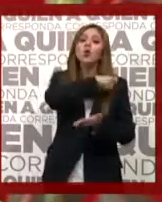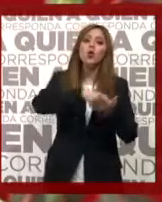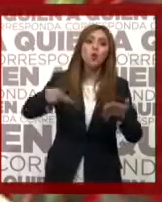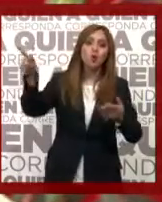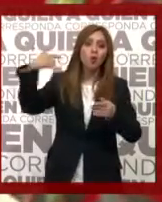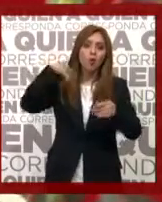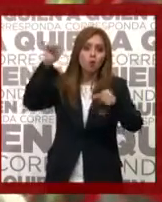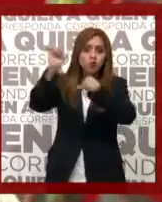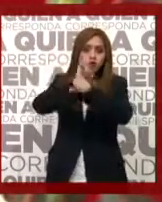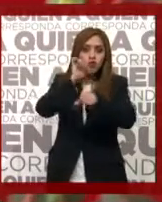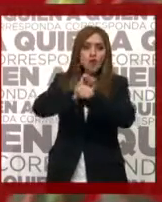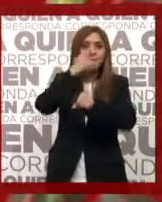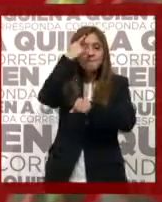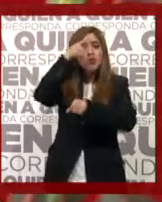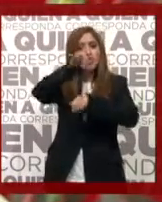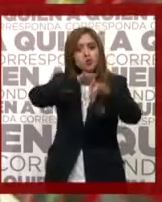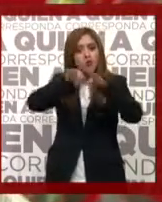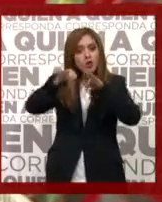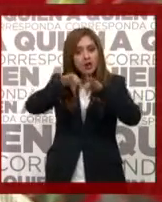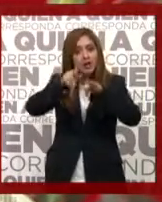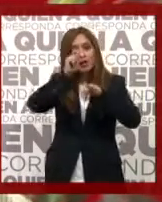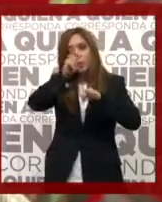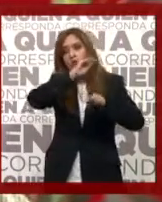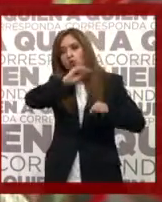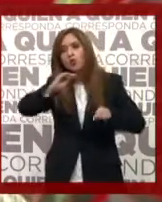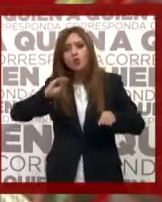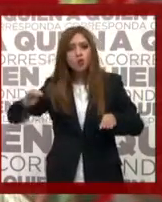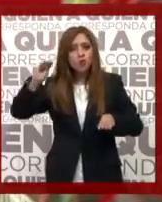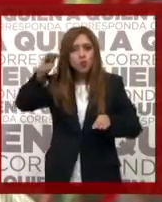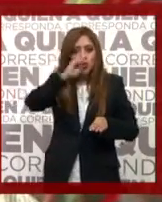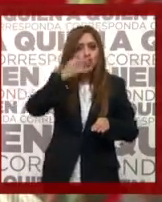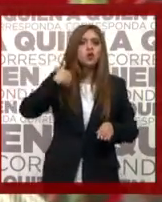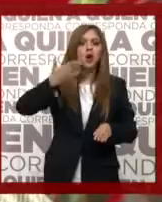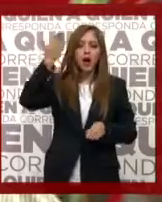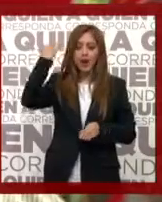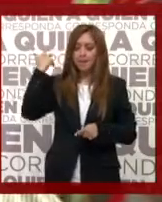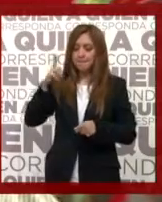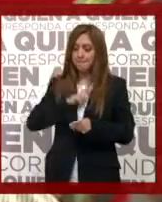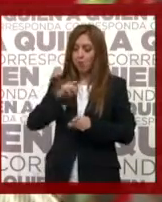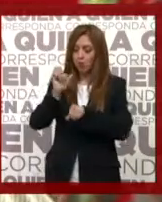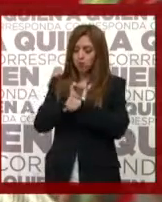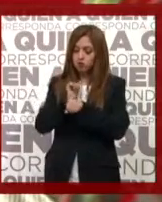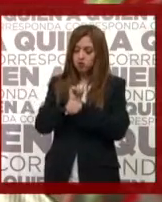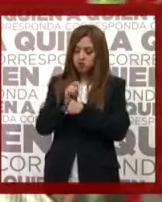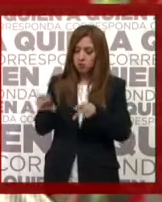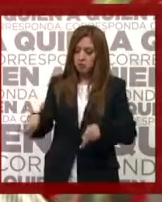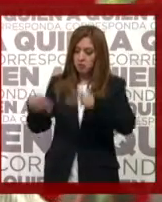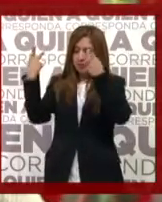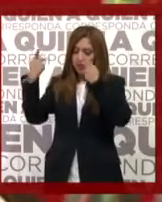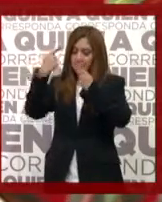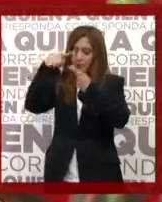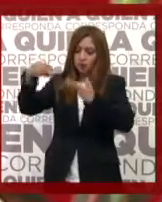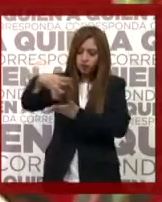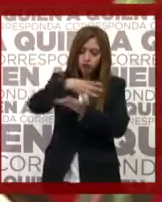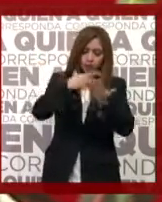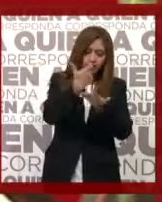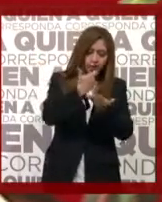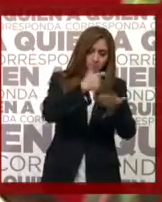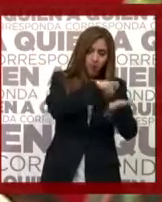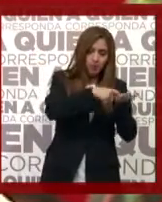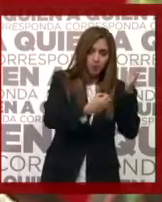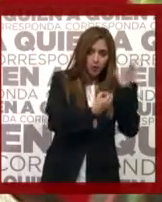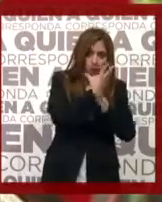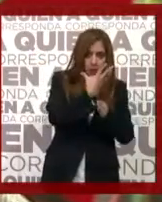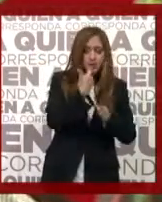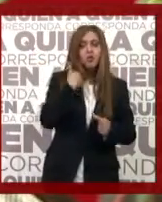desempeñar mi trabajo, vendiendo yo el vehículo en el cual actualmente trabajaba. Yo llevo el proceso de vender